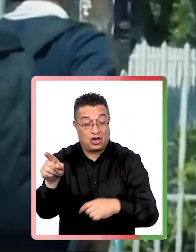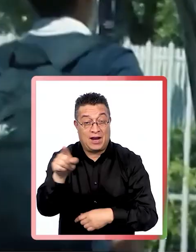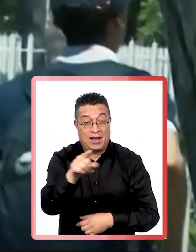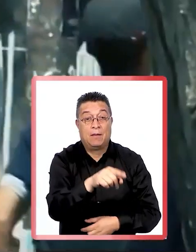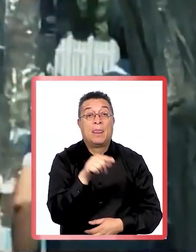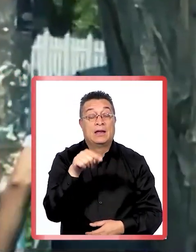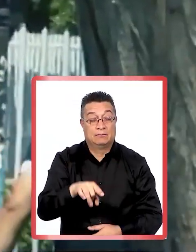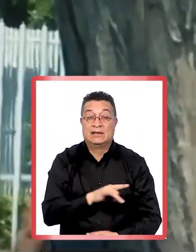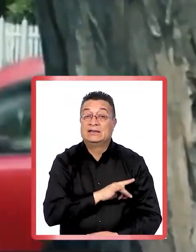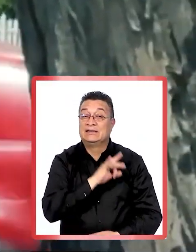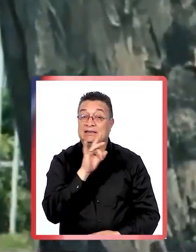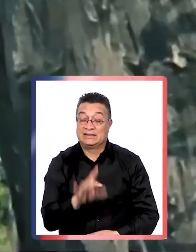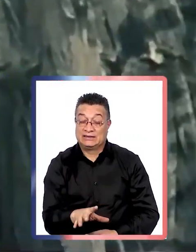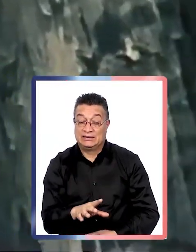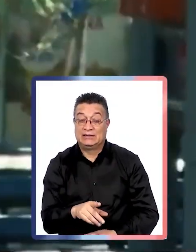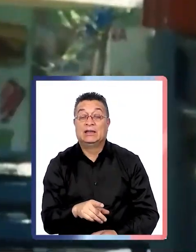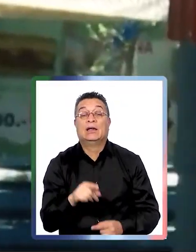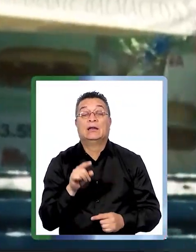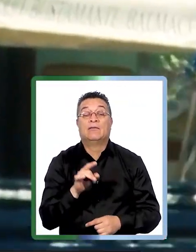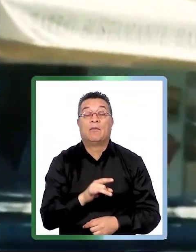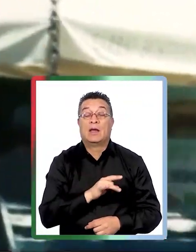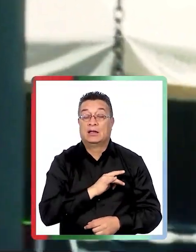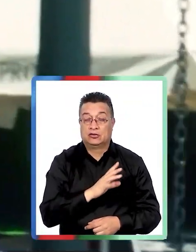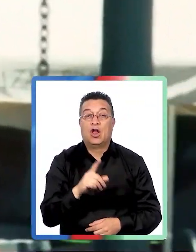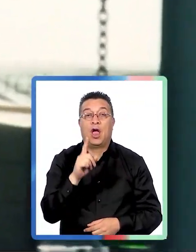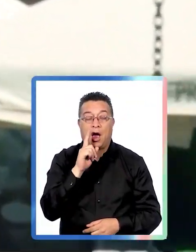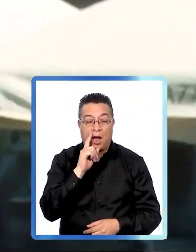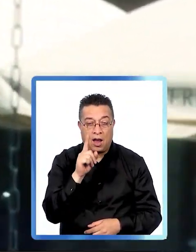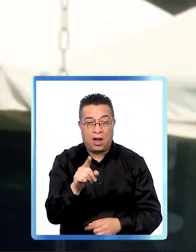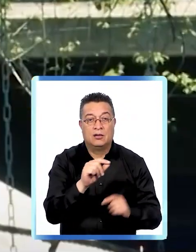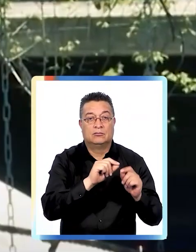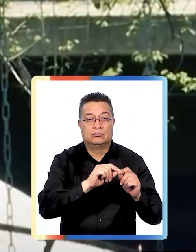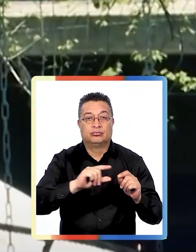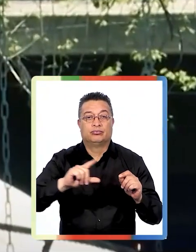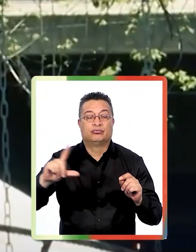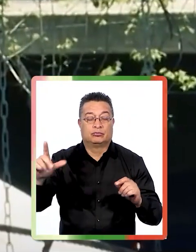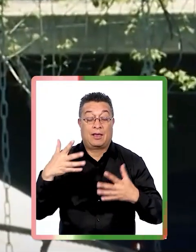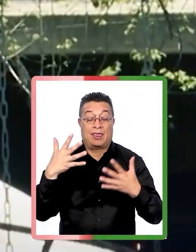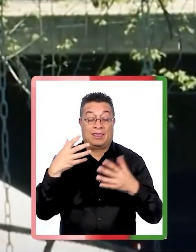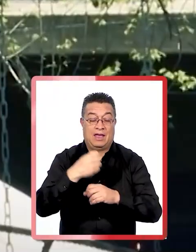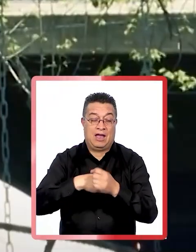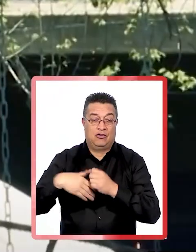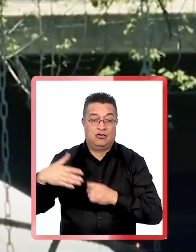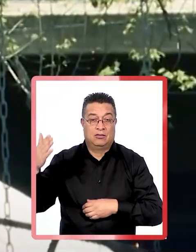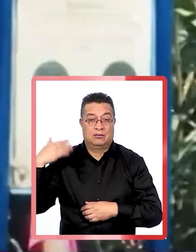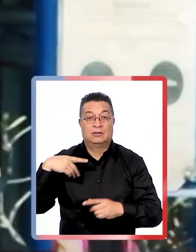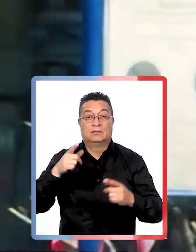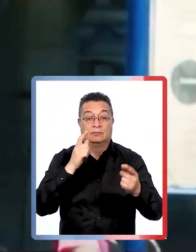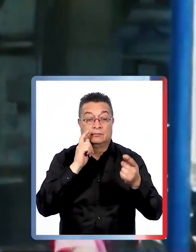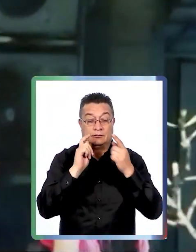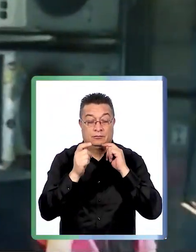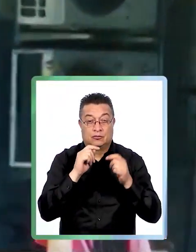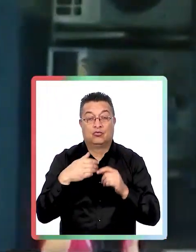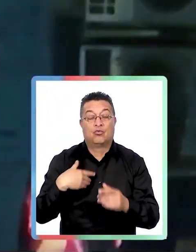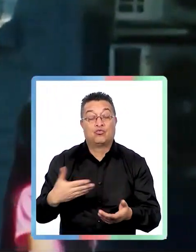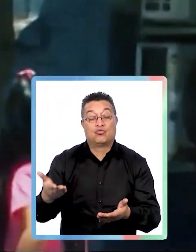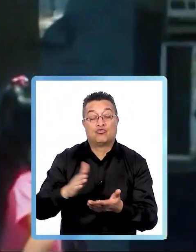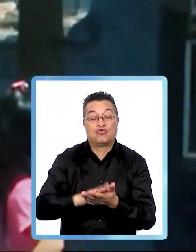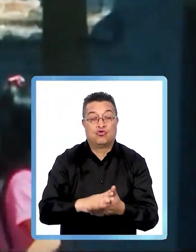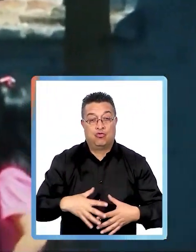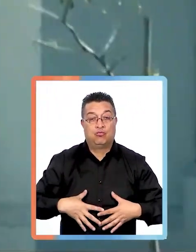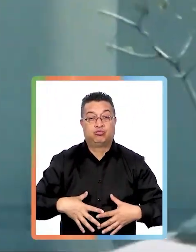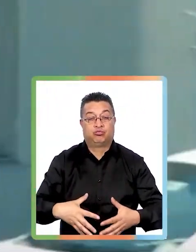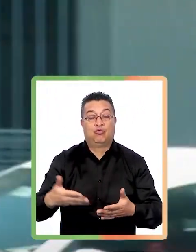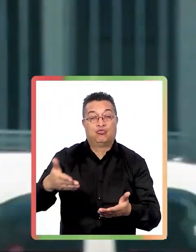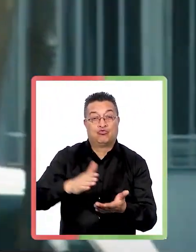en Chile, en Chile ha habido un aumento en la última década del riesgo de morir por embarazo y parto.